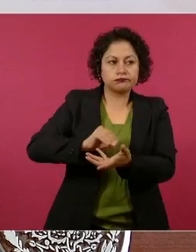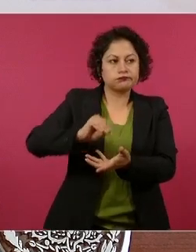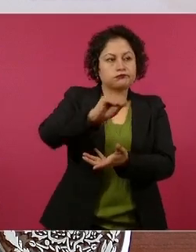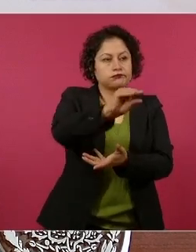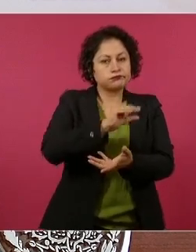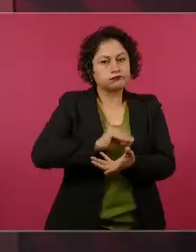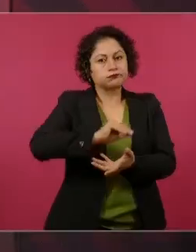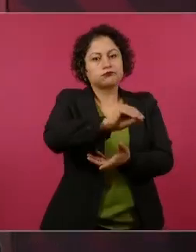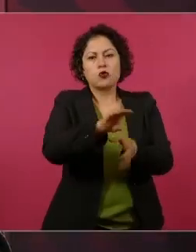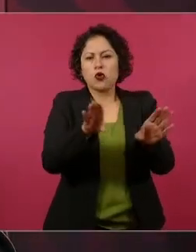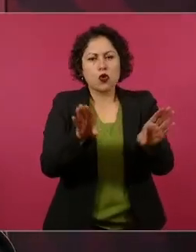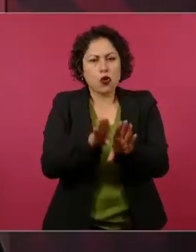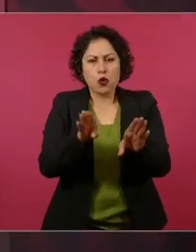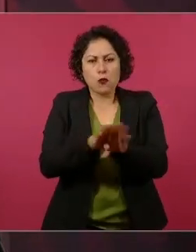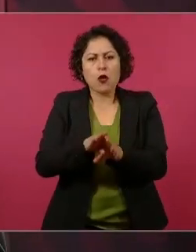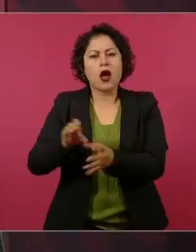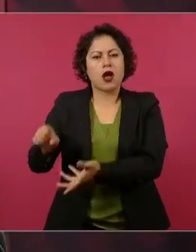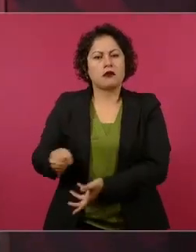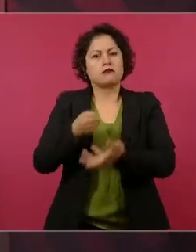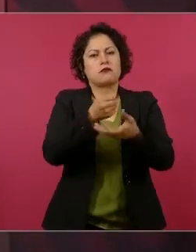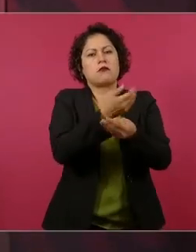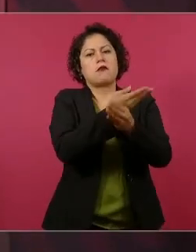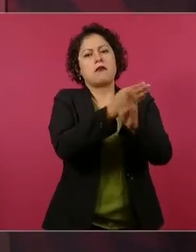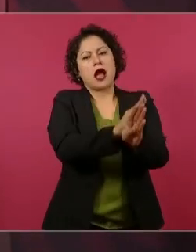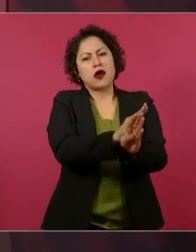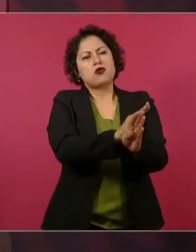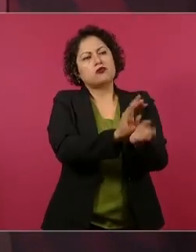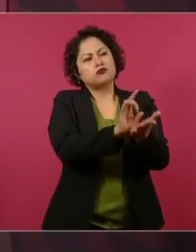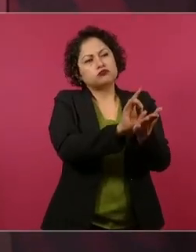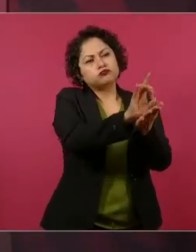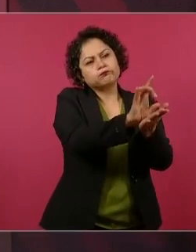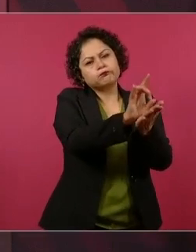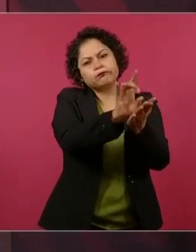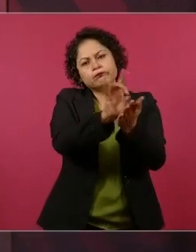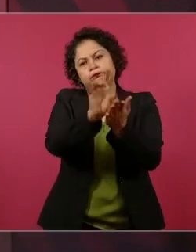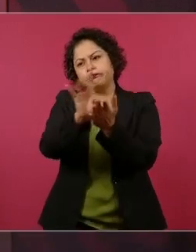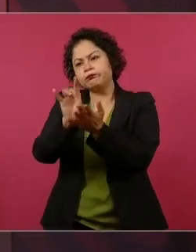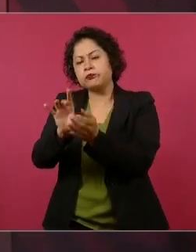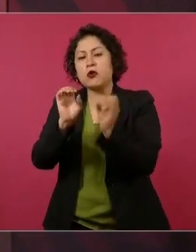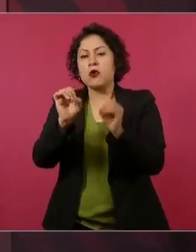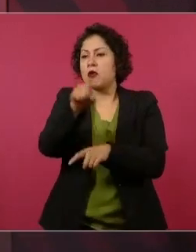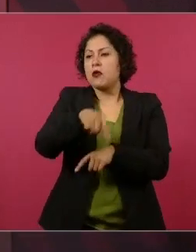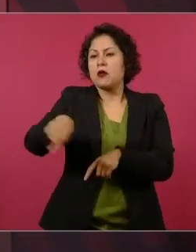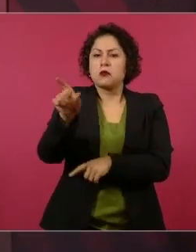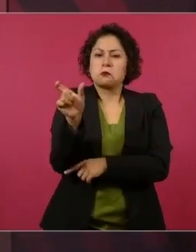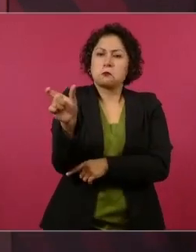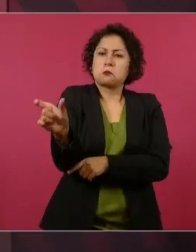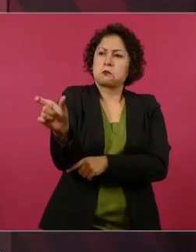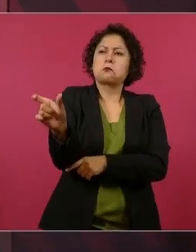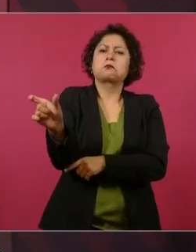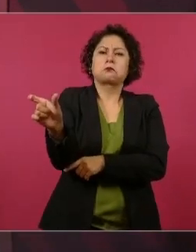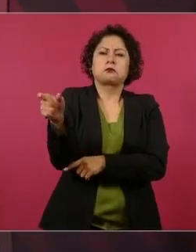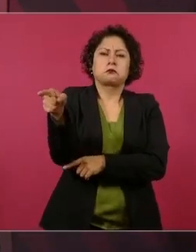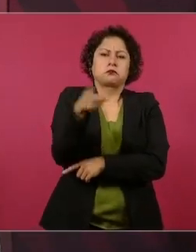el beneficiario, sea adulto mayor, sea un becario, sea un campesino, sea un